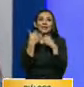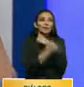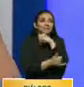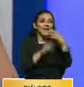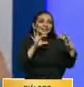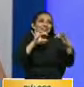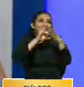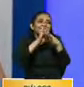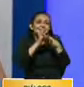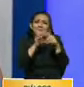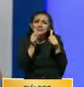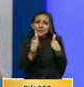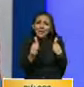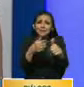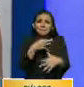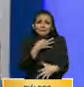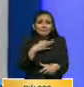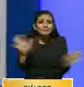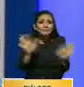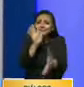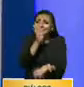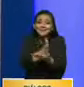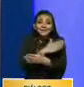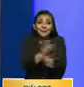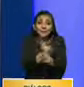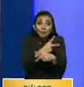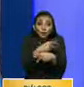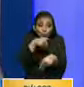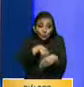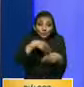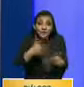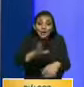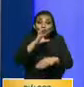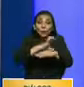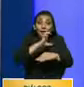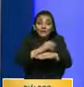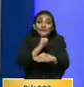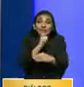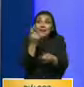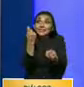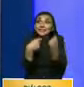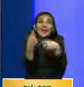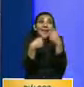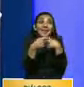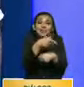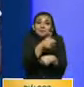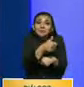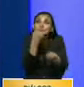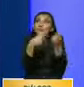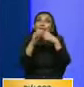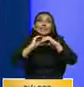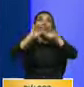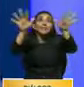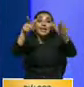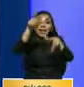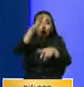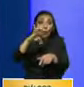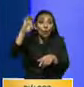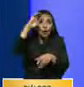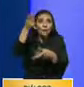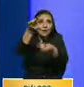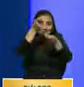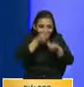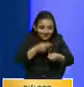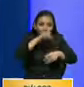Alianza del Pacífico, sin miedo. Ya sus productos están aquí en el Ecuador, falta que los de nosotros estén allá. Y